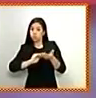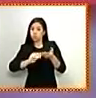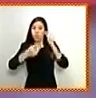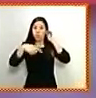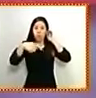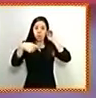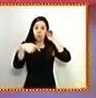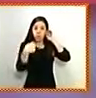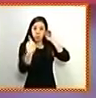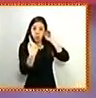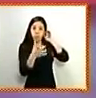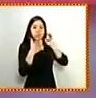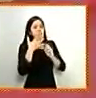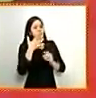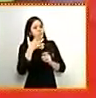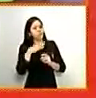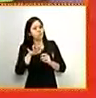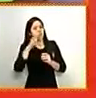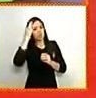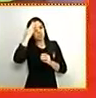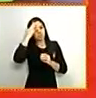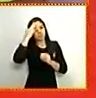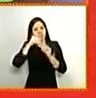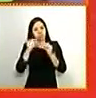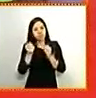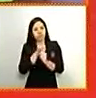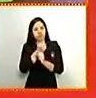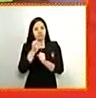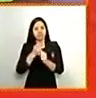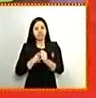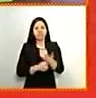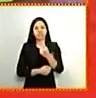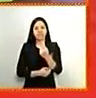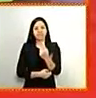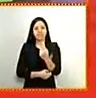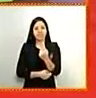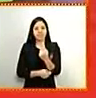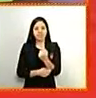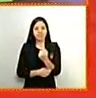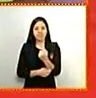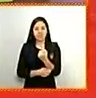te deseo mucha suerte y el número seleccionado es el...